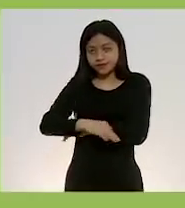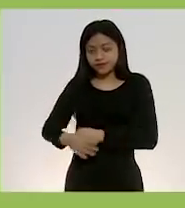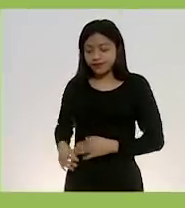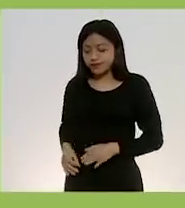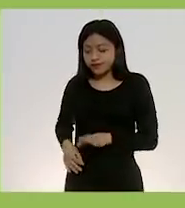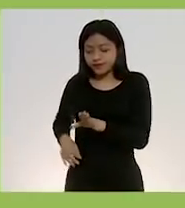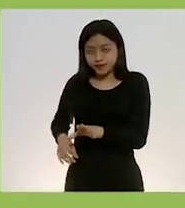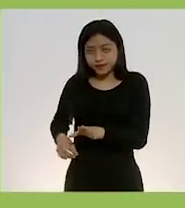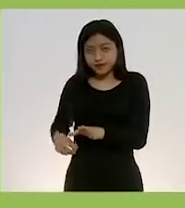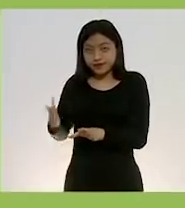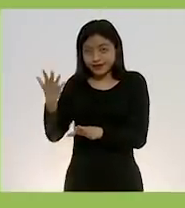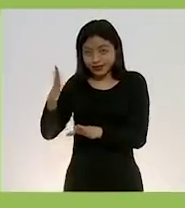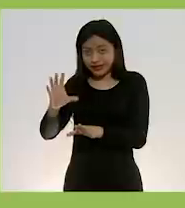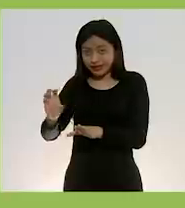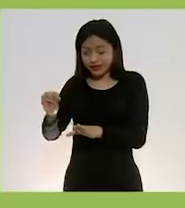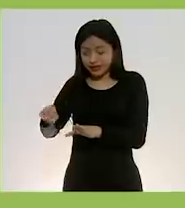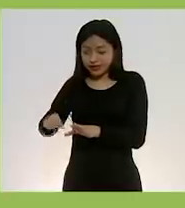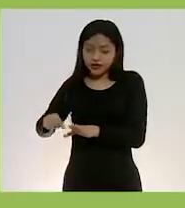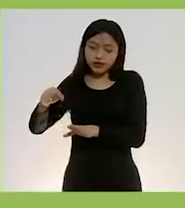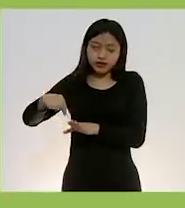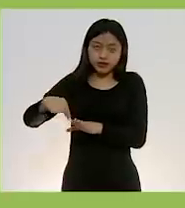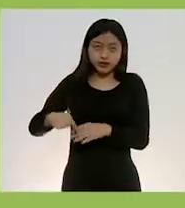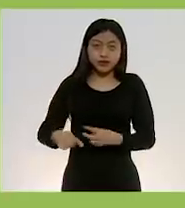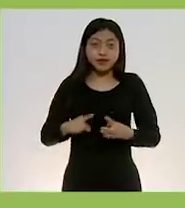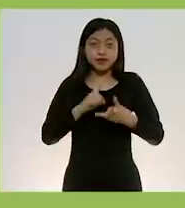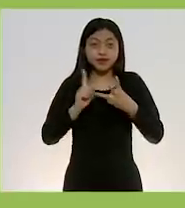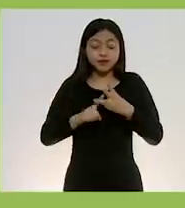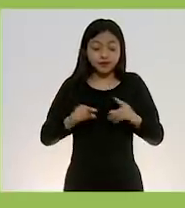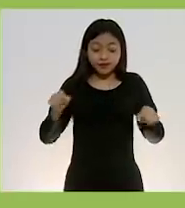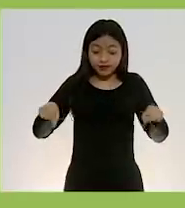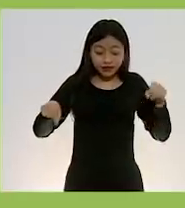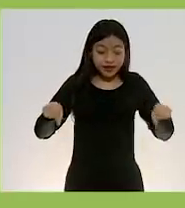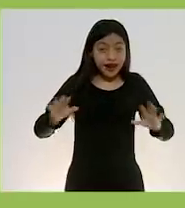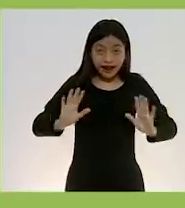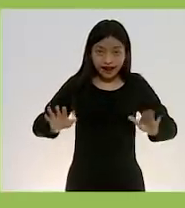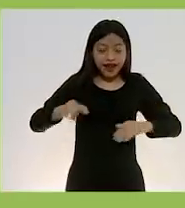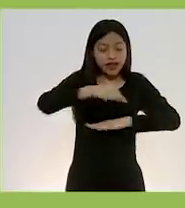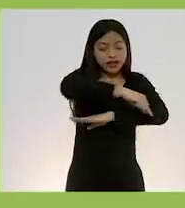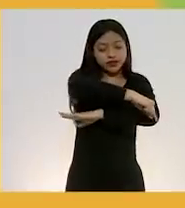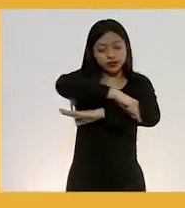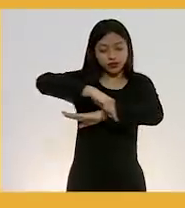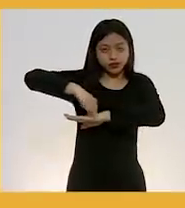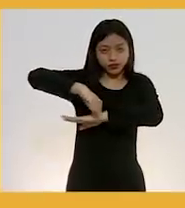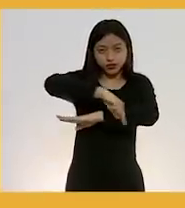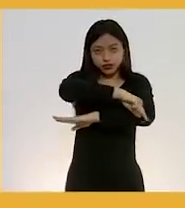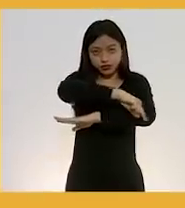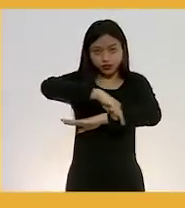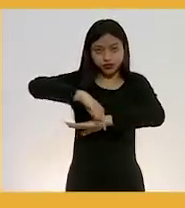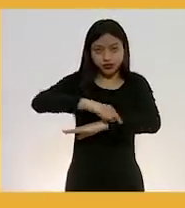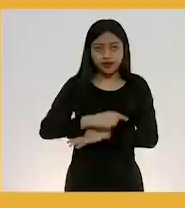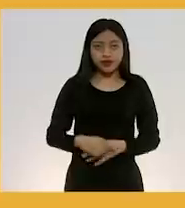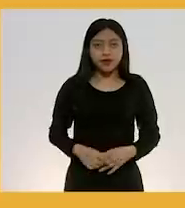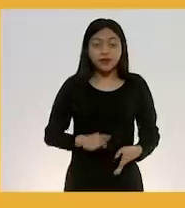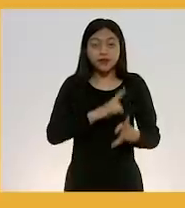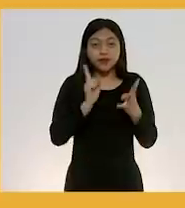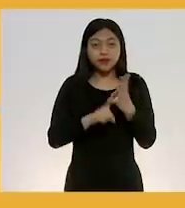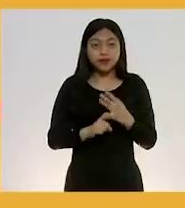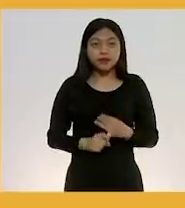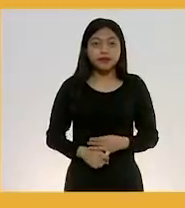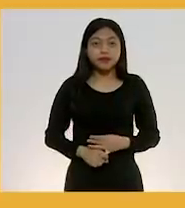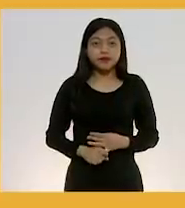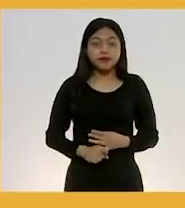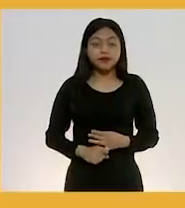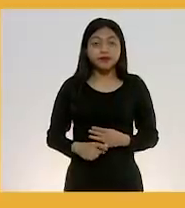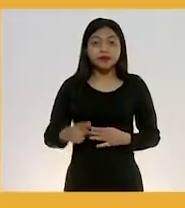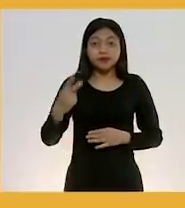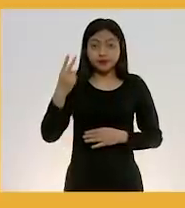la playera. 3. Traza la línea horizontal entre los dos puntos. 4. Con